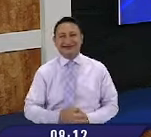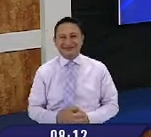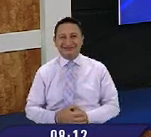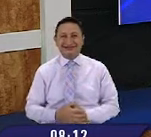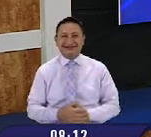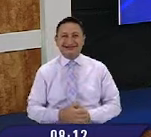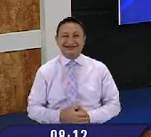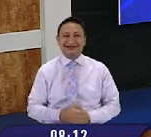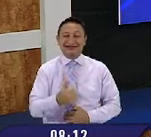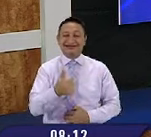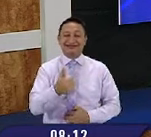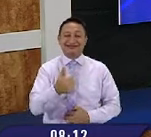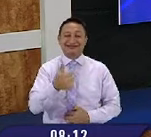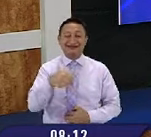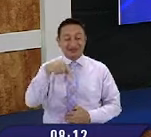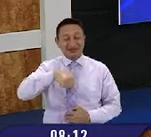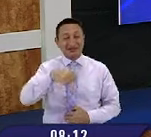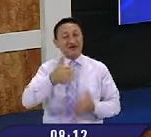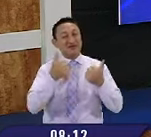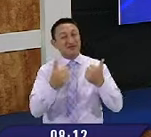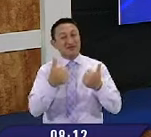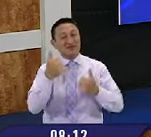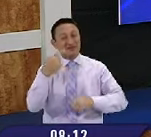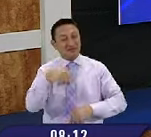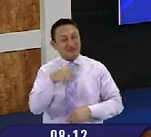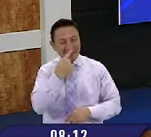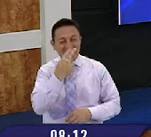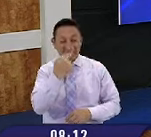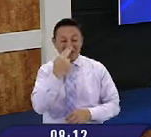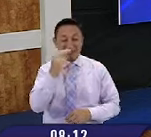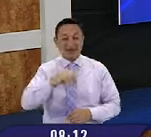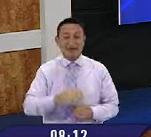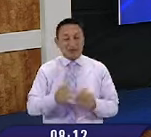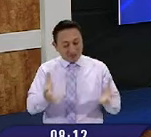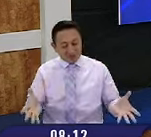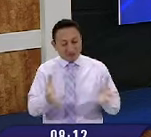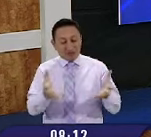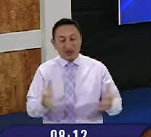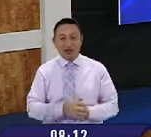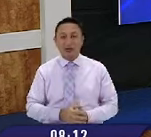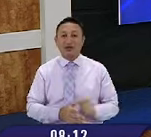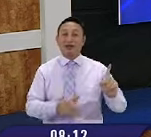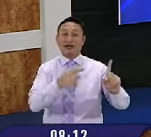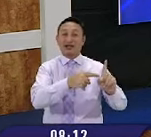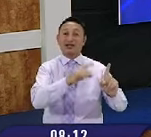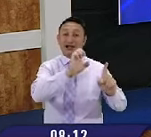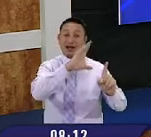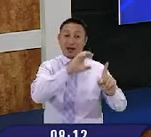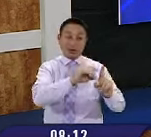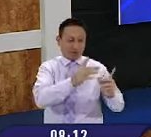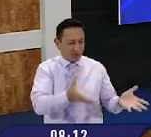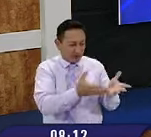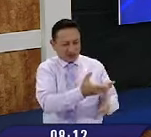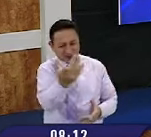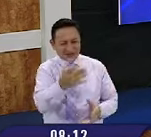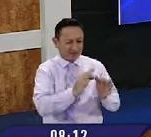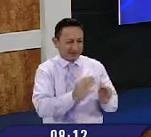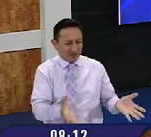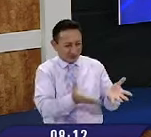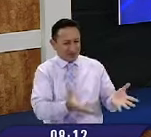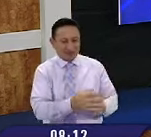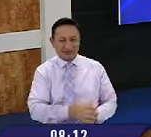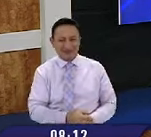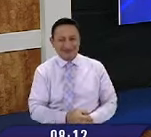parada. Bien, vecino, me hizo el día, esa es la verdad. Ánimo a Obras Públicas, ¿no? Que vaya y vea qué ha pasado por